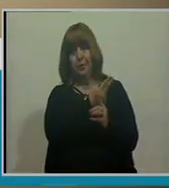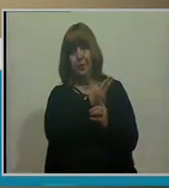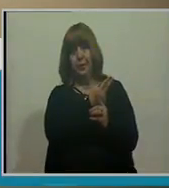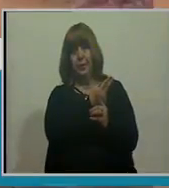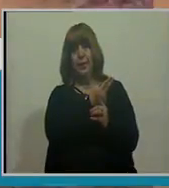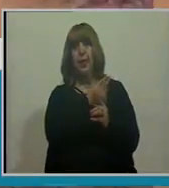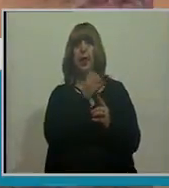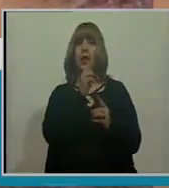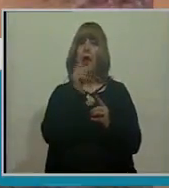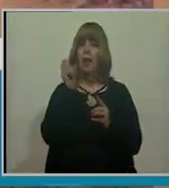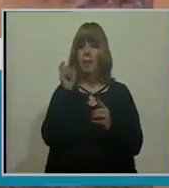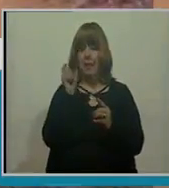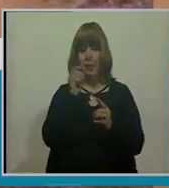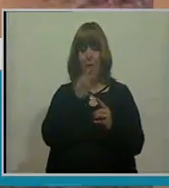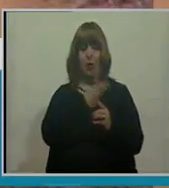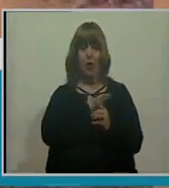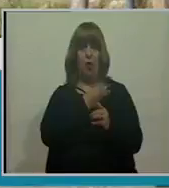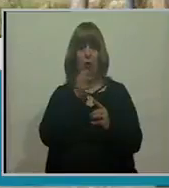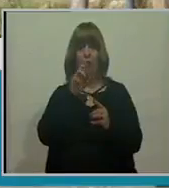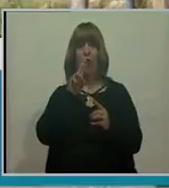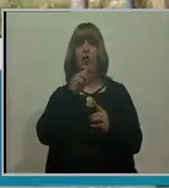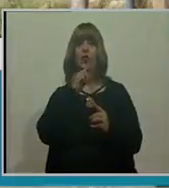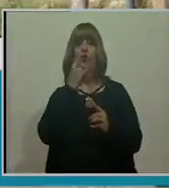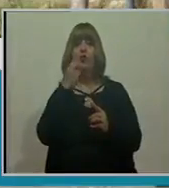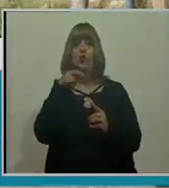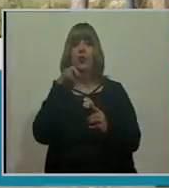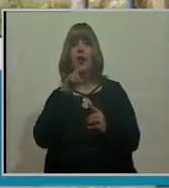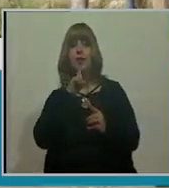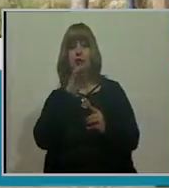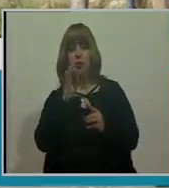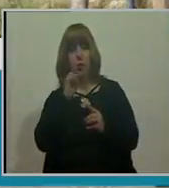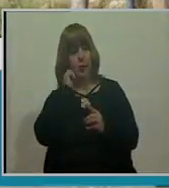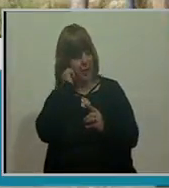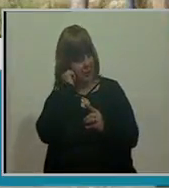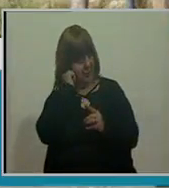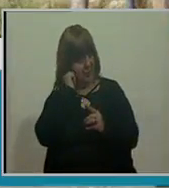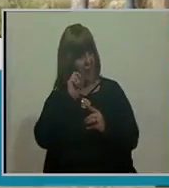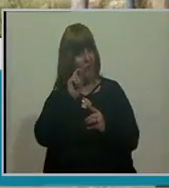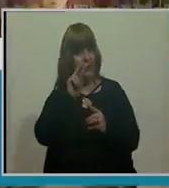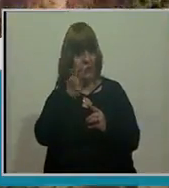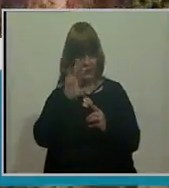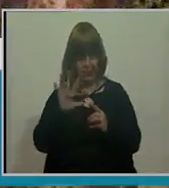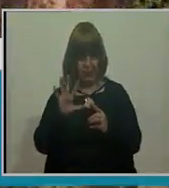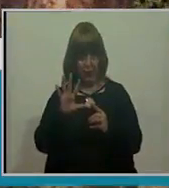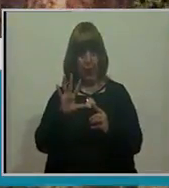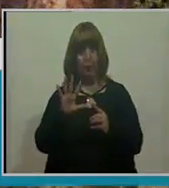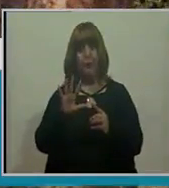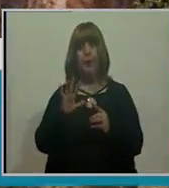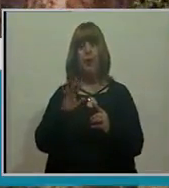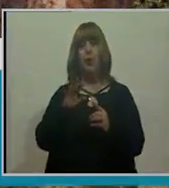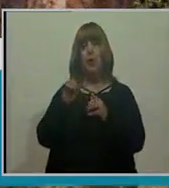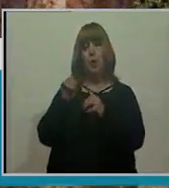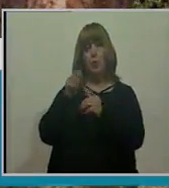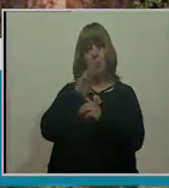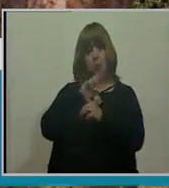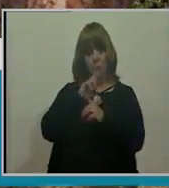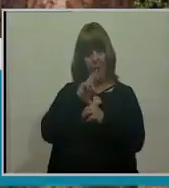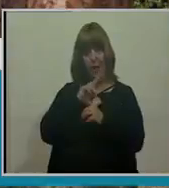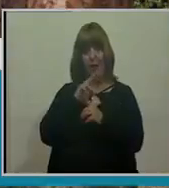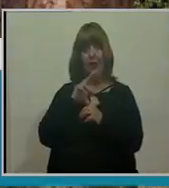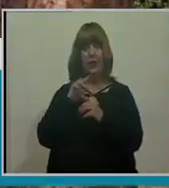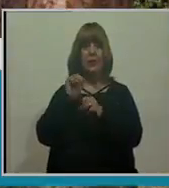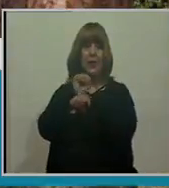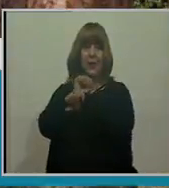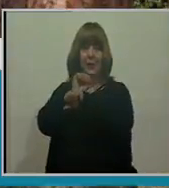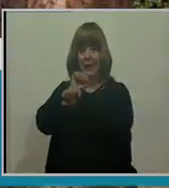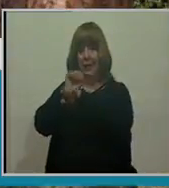apellido Fortunato, Genaro Fortunato. 25 años tenía, 25 años. Recordemos también que Julieta Silva se encuentra con prisión domiciliaria y con